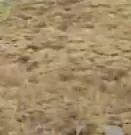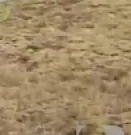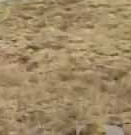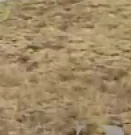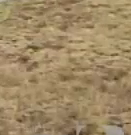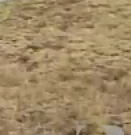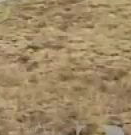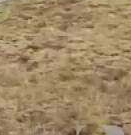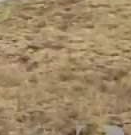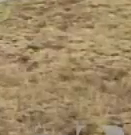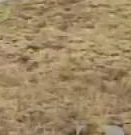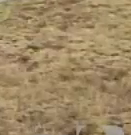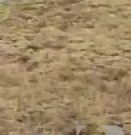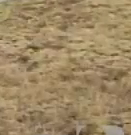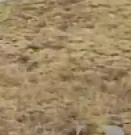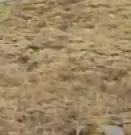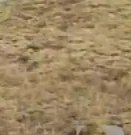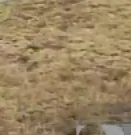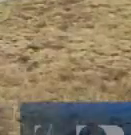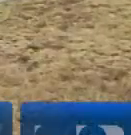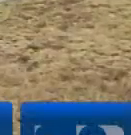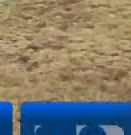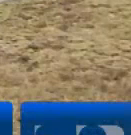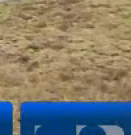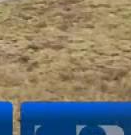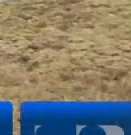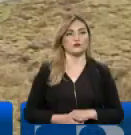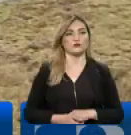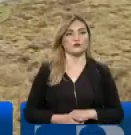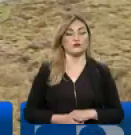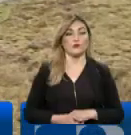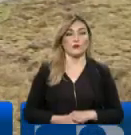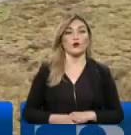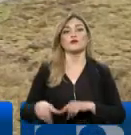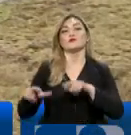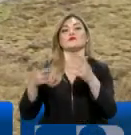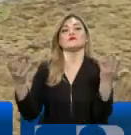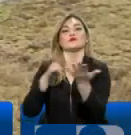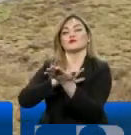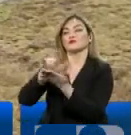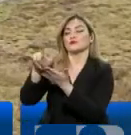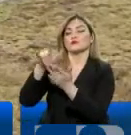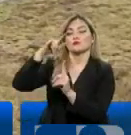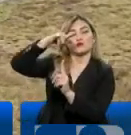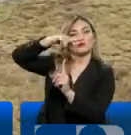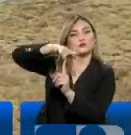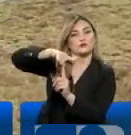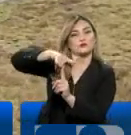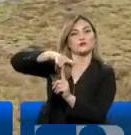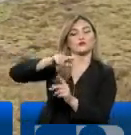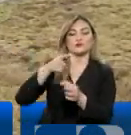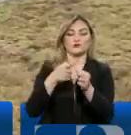Hola, ¿qué tal, compañeras, amigos televidentes? Muy buenas tardes. En efecto, nos encontramos en el aeropuerto de Tababela, en Quito, desde donde